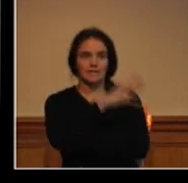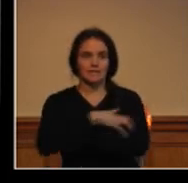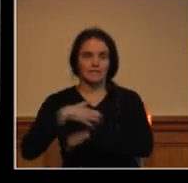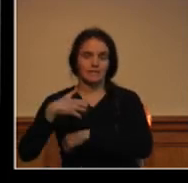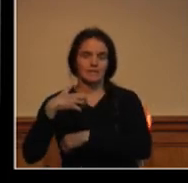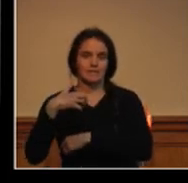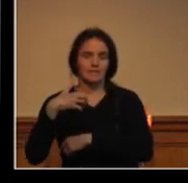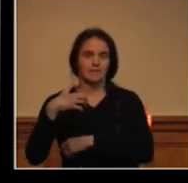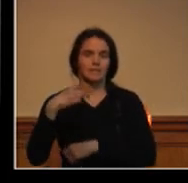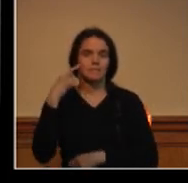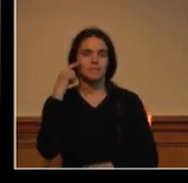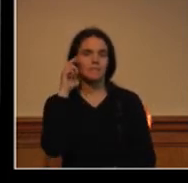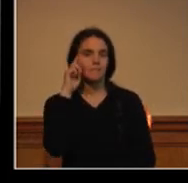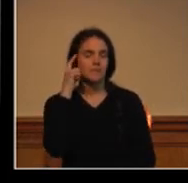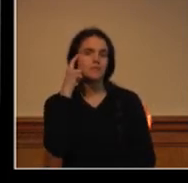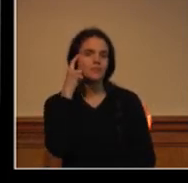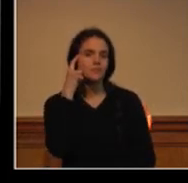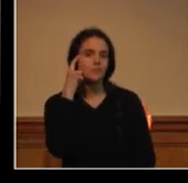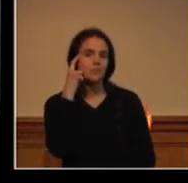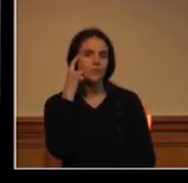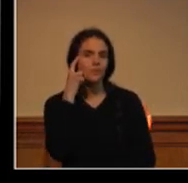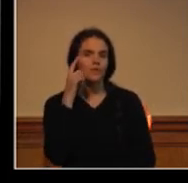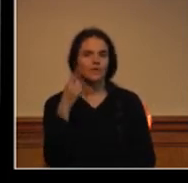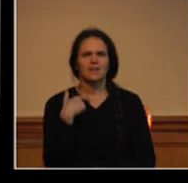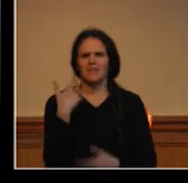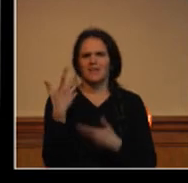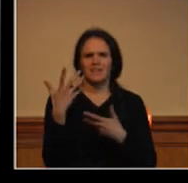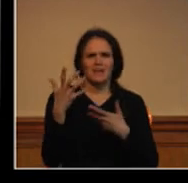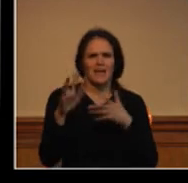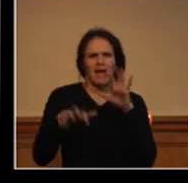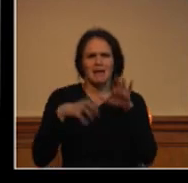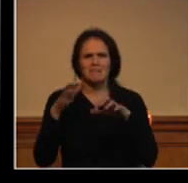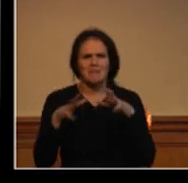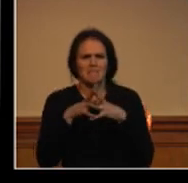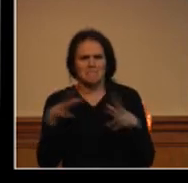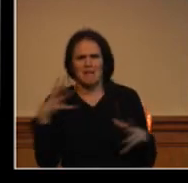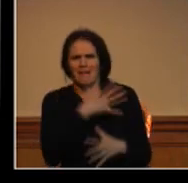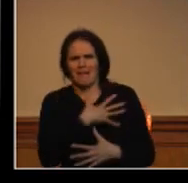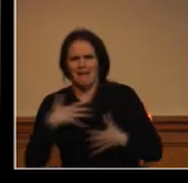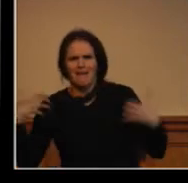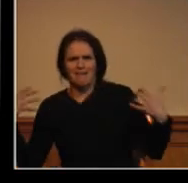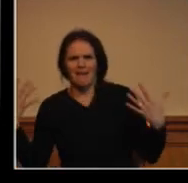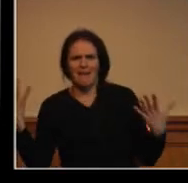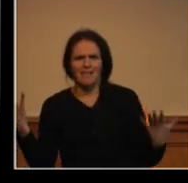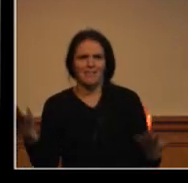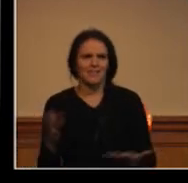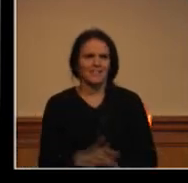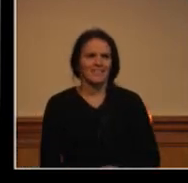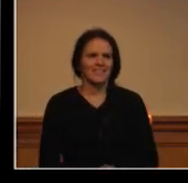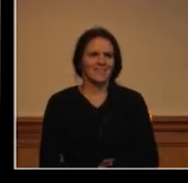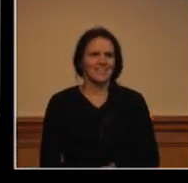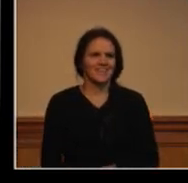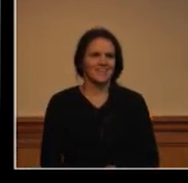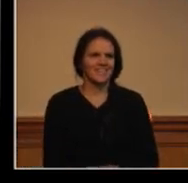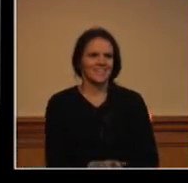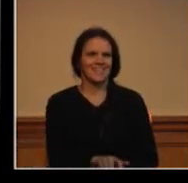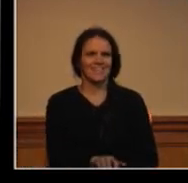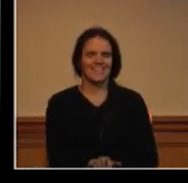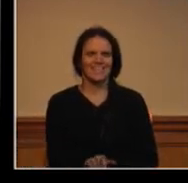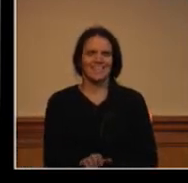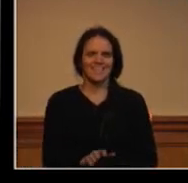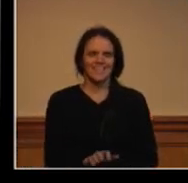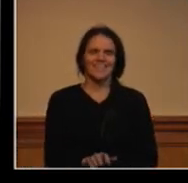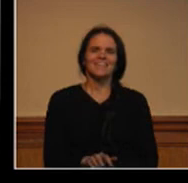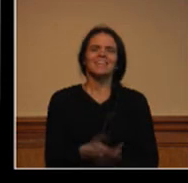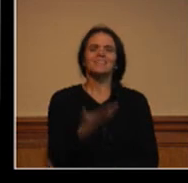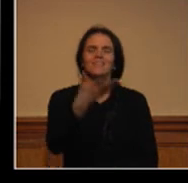Ahí la aplicación nos va a indicar el cambio de página. ¡Qué animal más rayado! Y nos va a terminar de leer el cuento. Si se dan